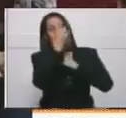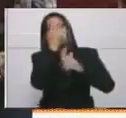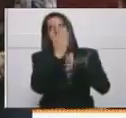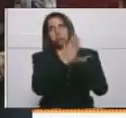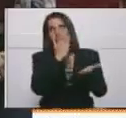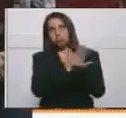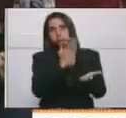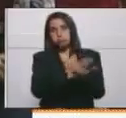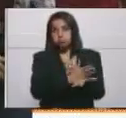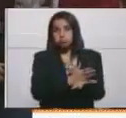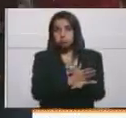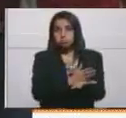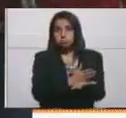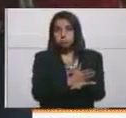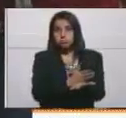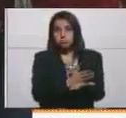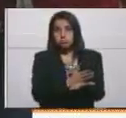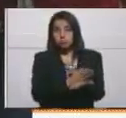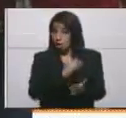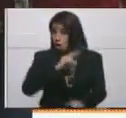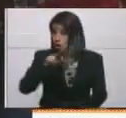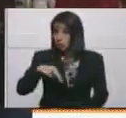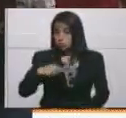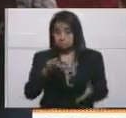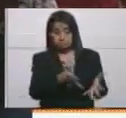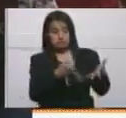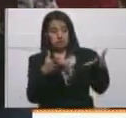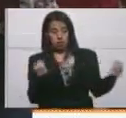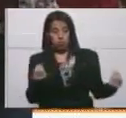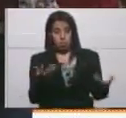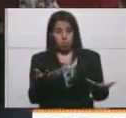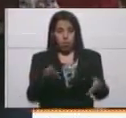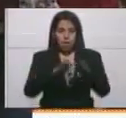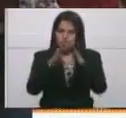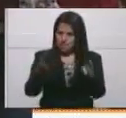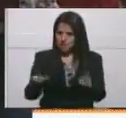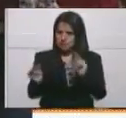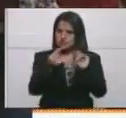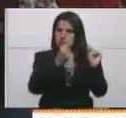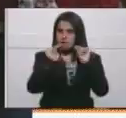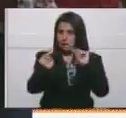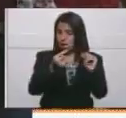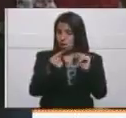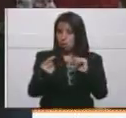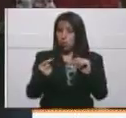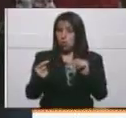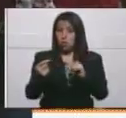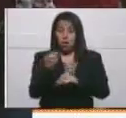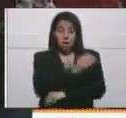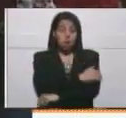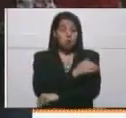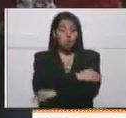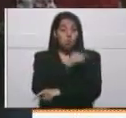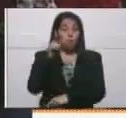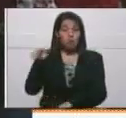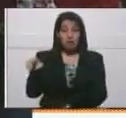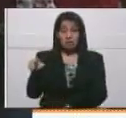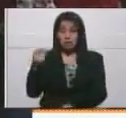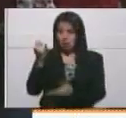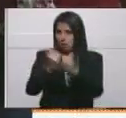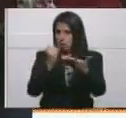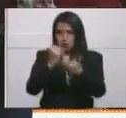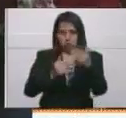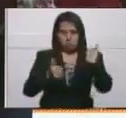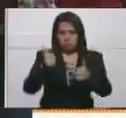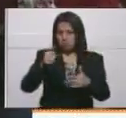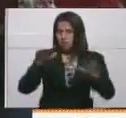permanente. Nosotros logramos a través de la mesa de diálogo que la derecha inscribiera a sus candidatos,